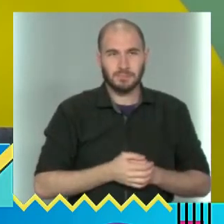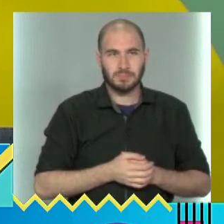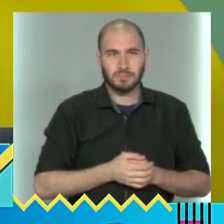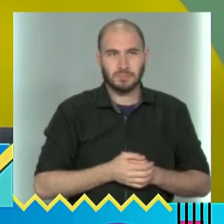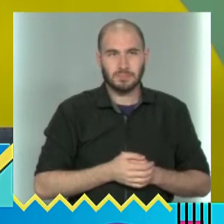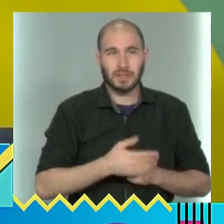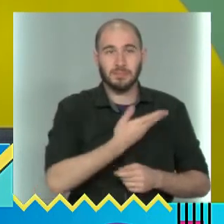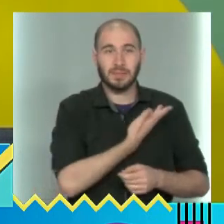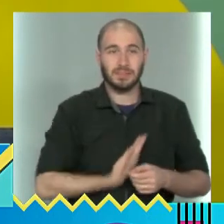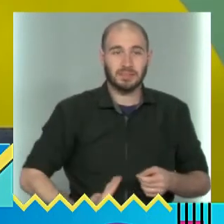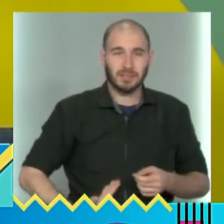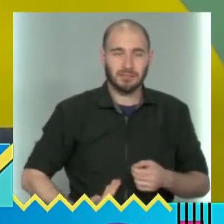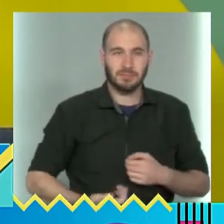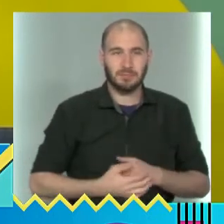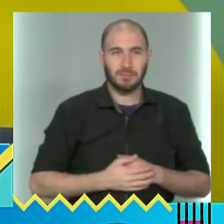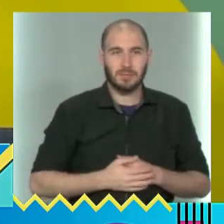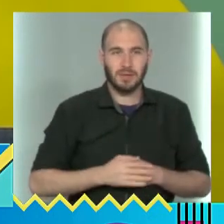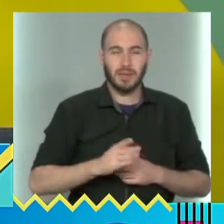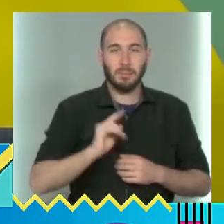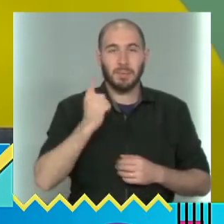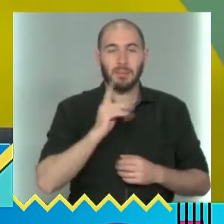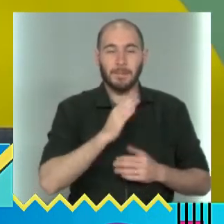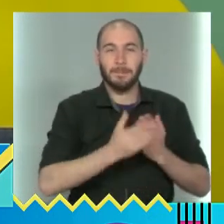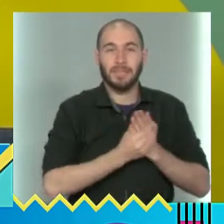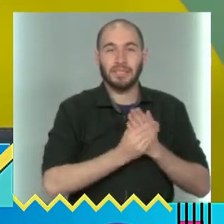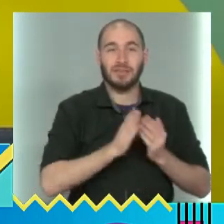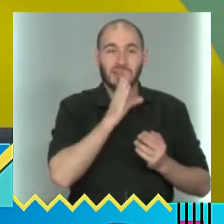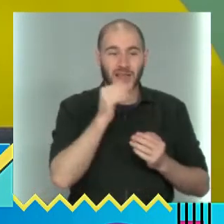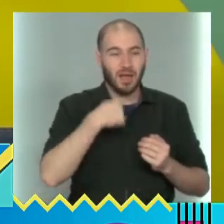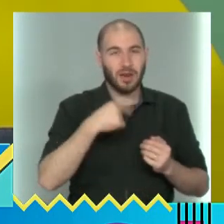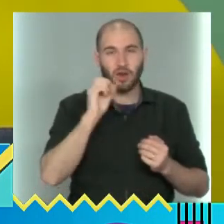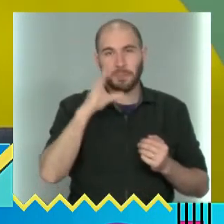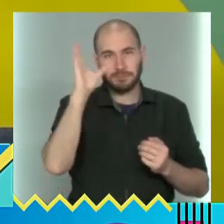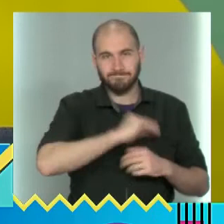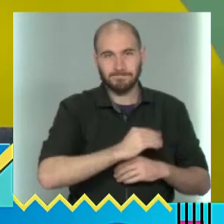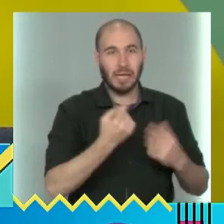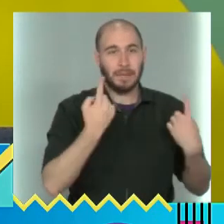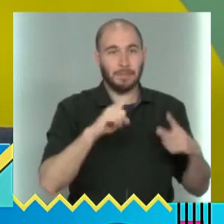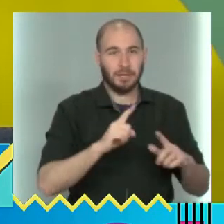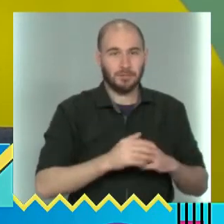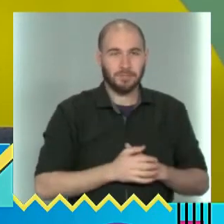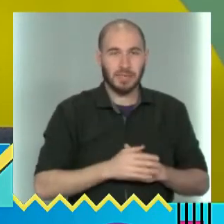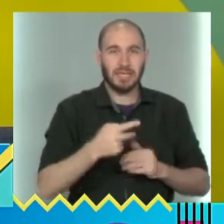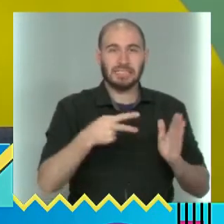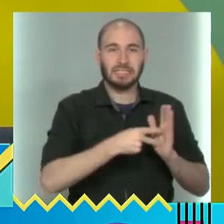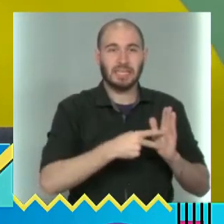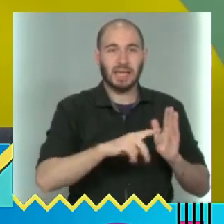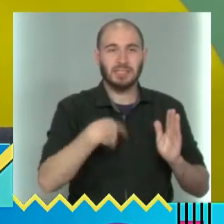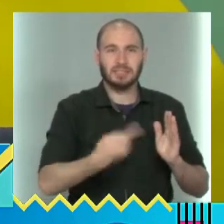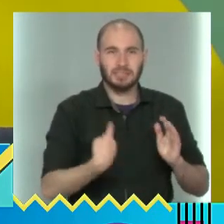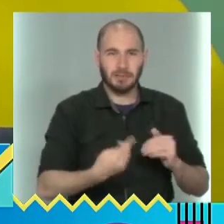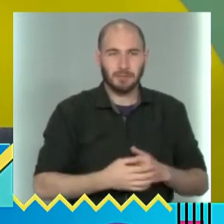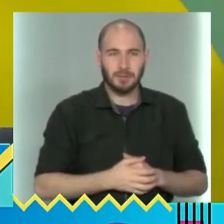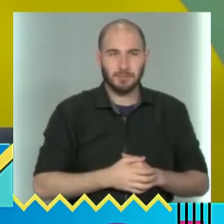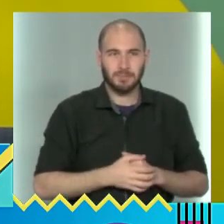y el presidente de el primer ministro israelí, que en este momento no recuerdo, pero Siria siempre ha sido,